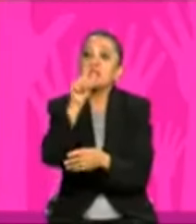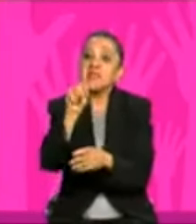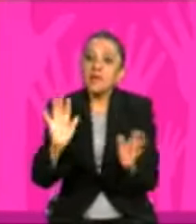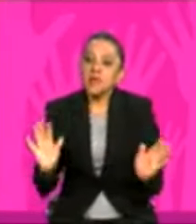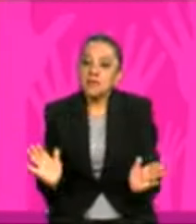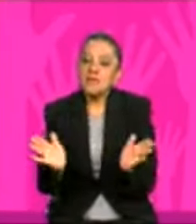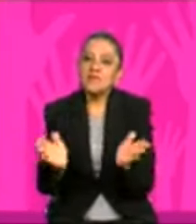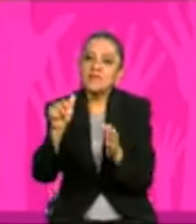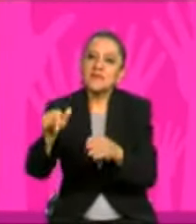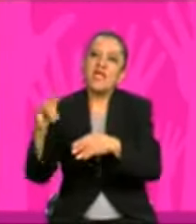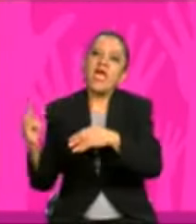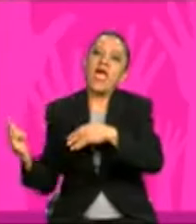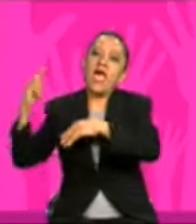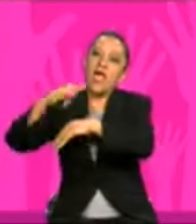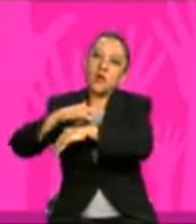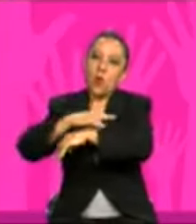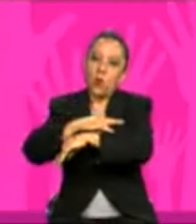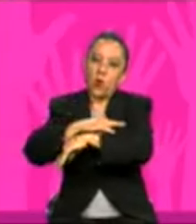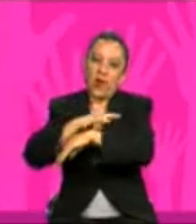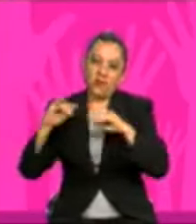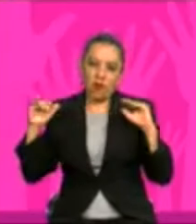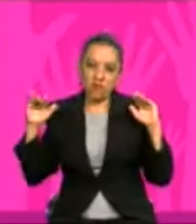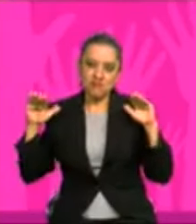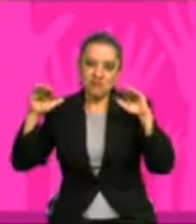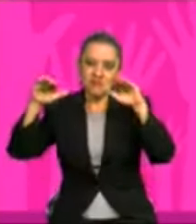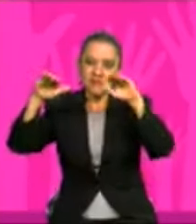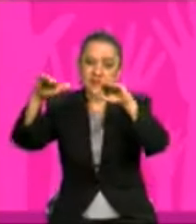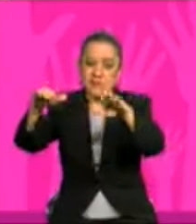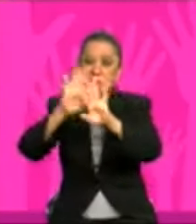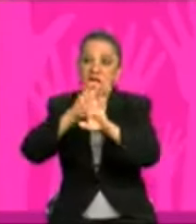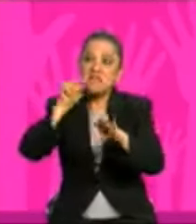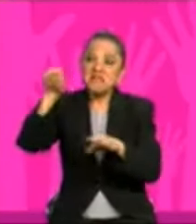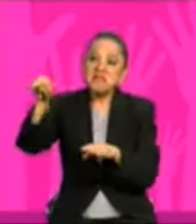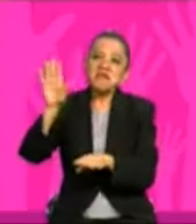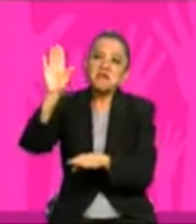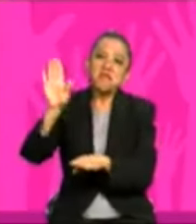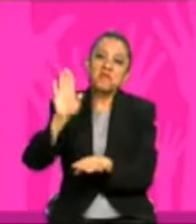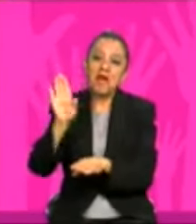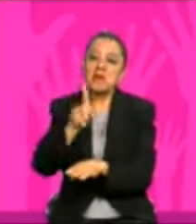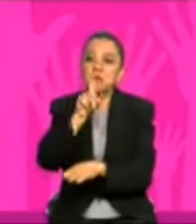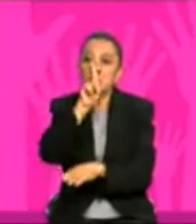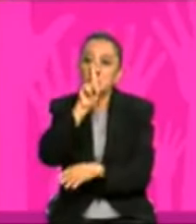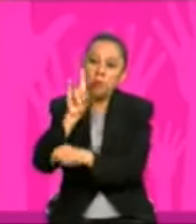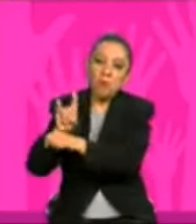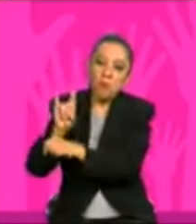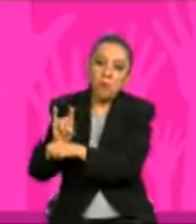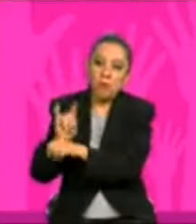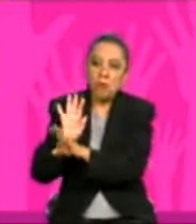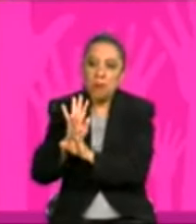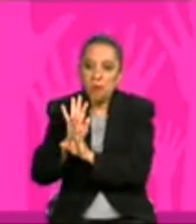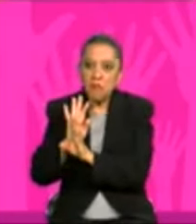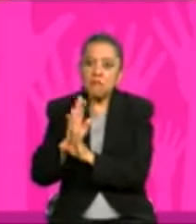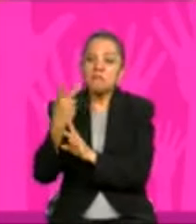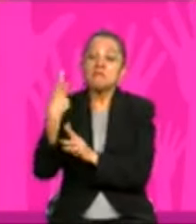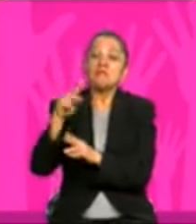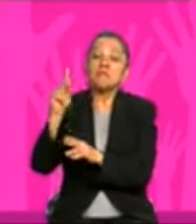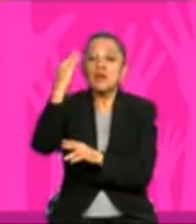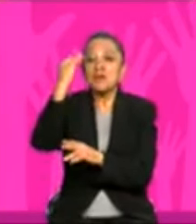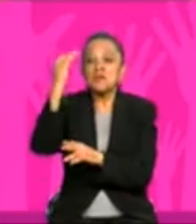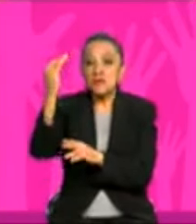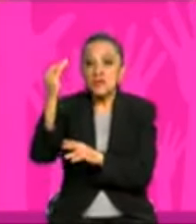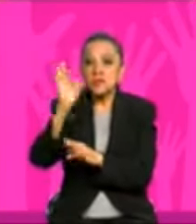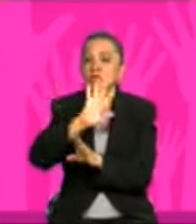de Morelos y este dejará de ser un elefante blanco que ha sido durante décadas. Vamos a implementar un